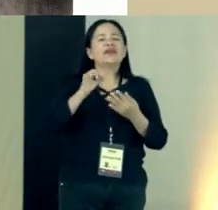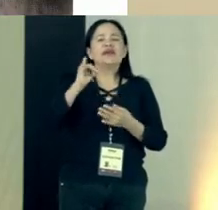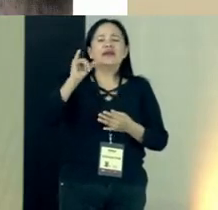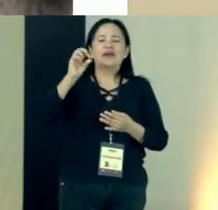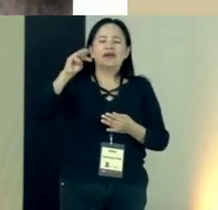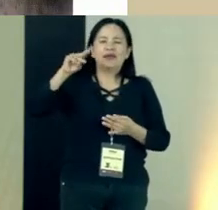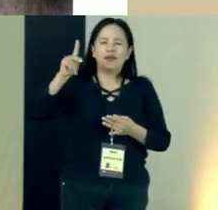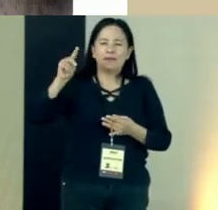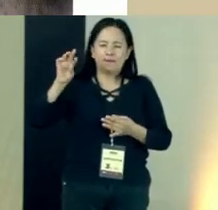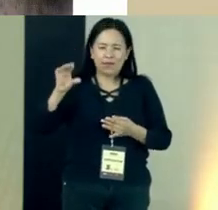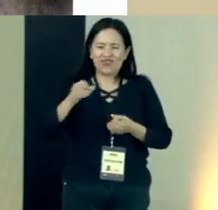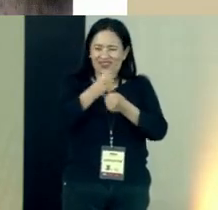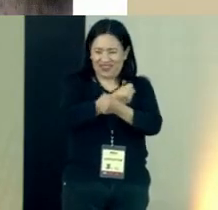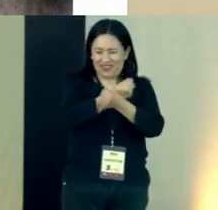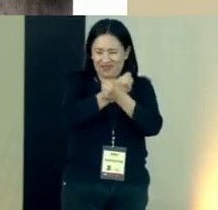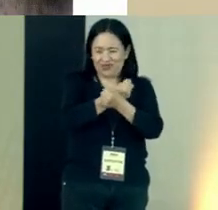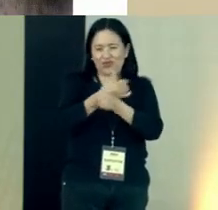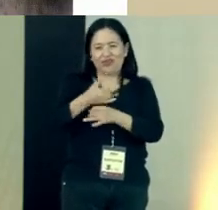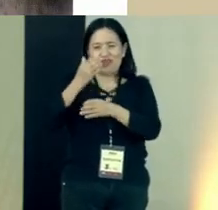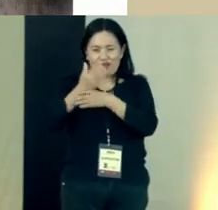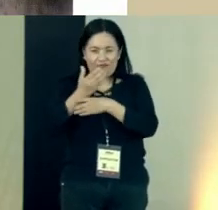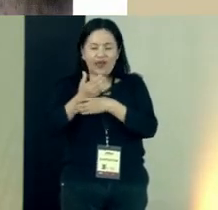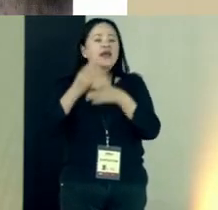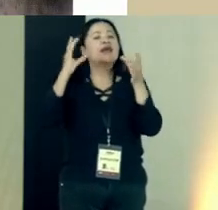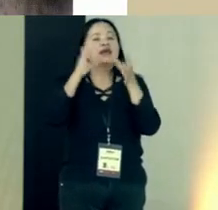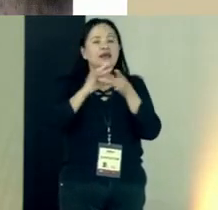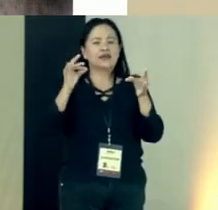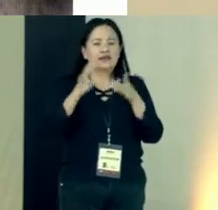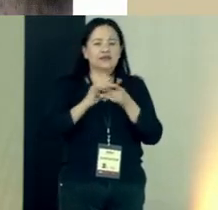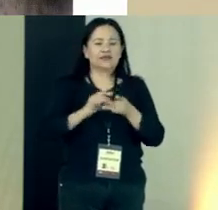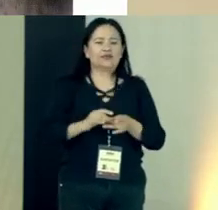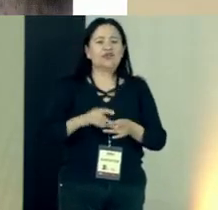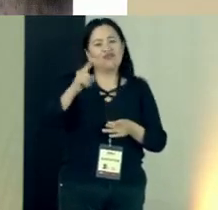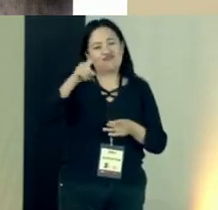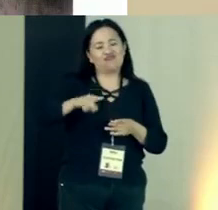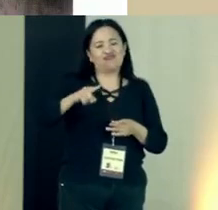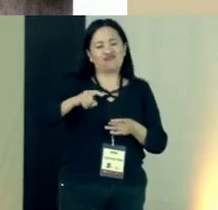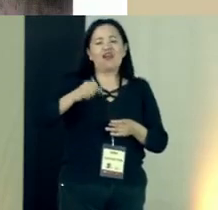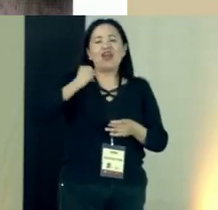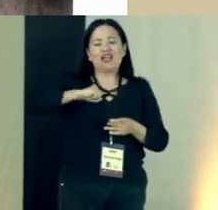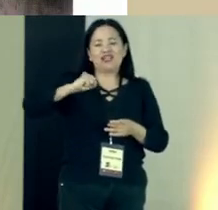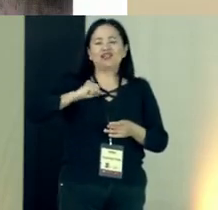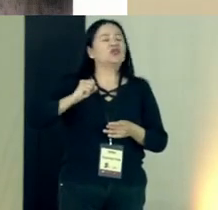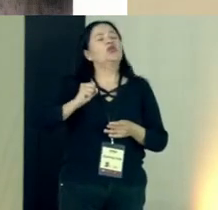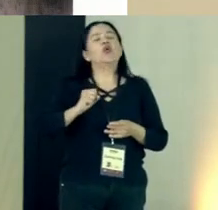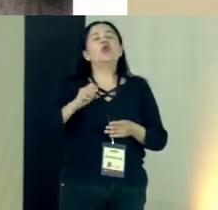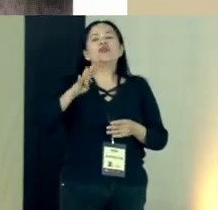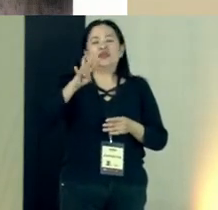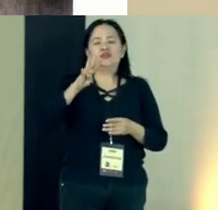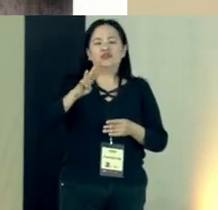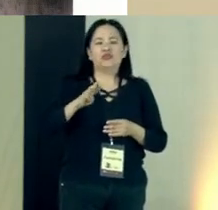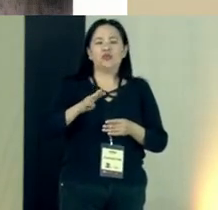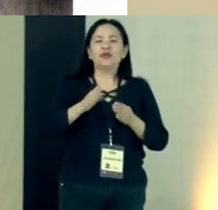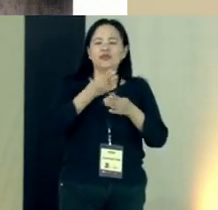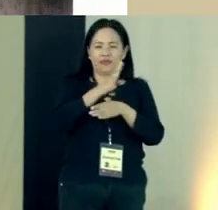son las tres palabras que Paula nos explica en el prólogo, definirían el siglo XIX brasileño. Entonces, bueno,